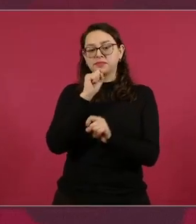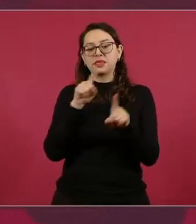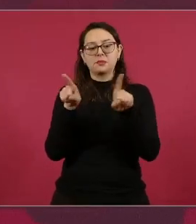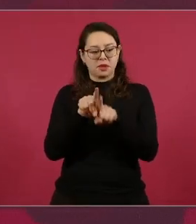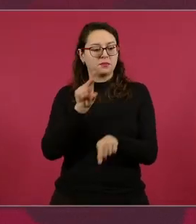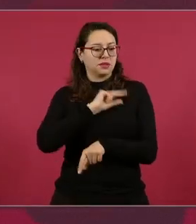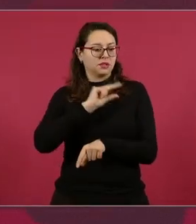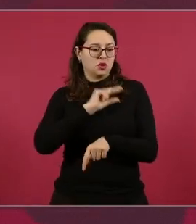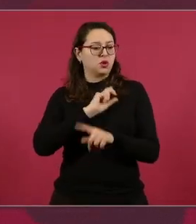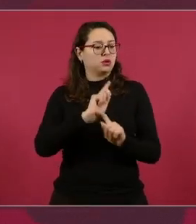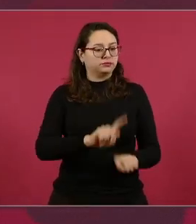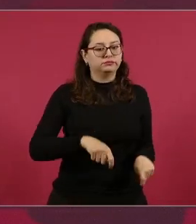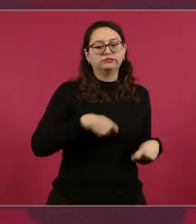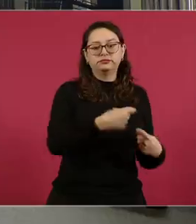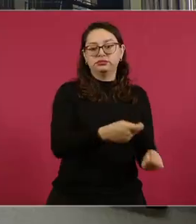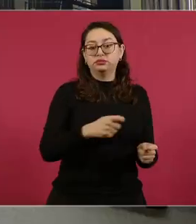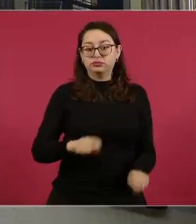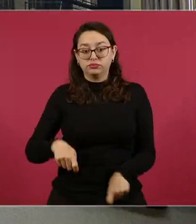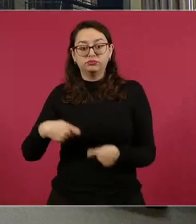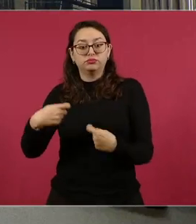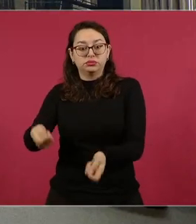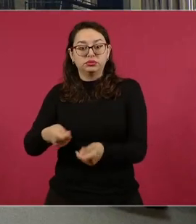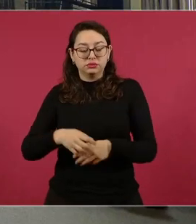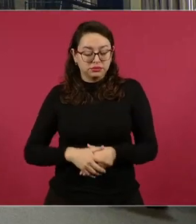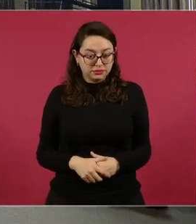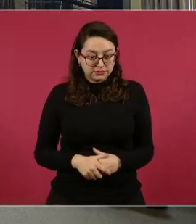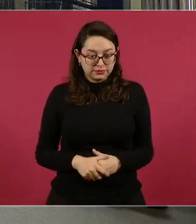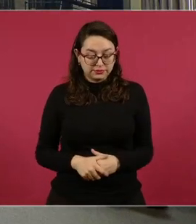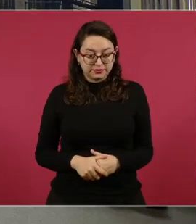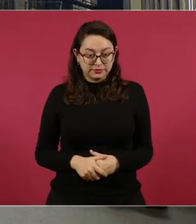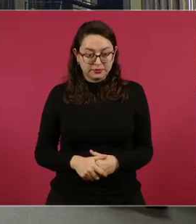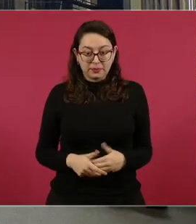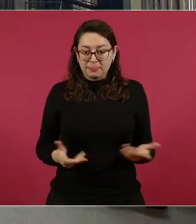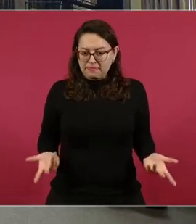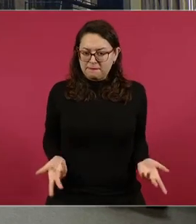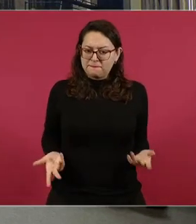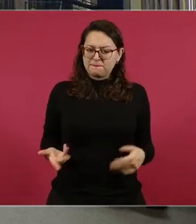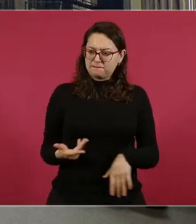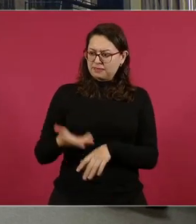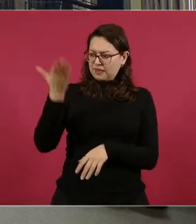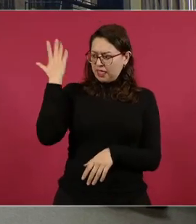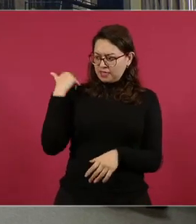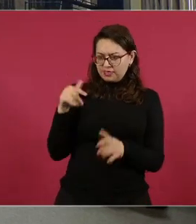¿Ustedes creen que en ese entonces Reforma dijo algo?